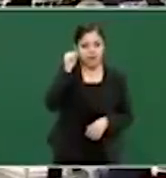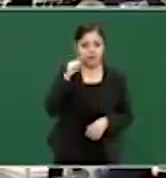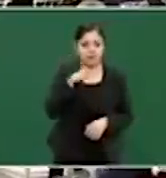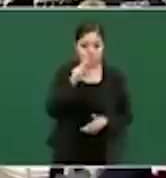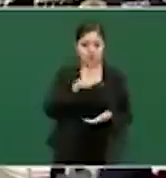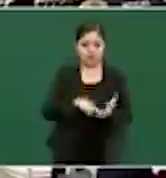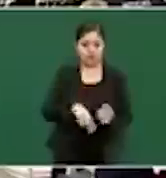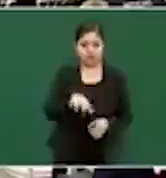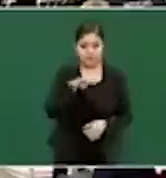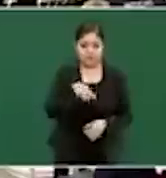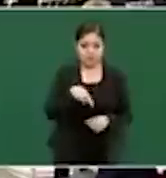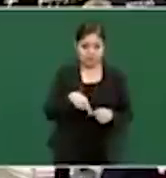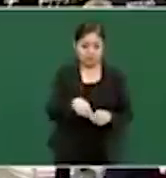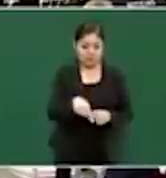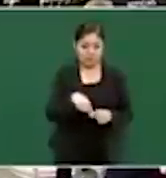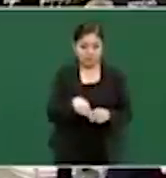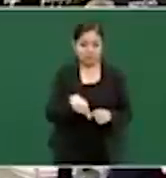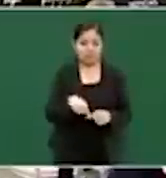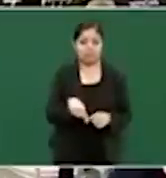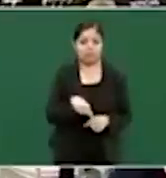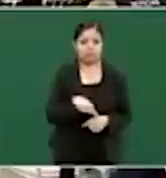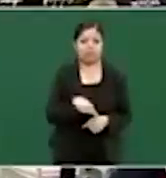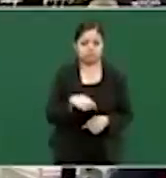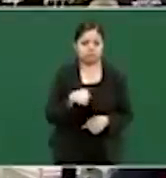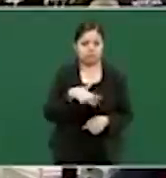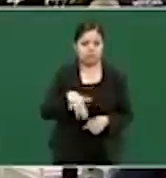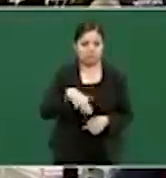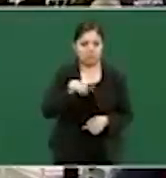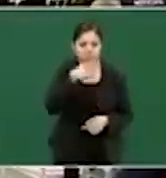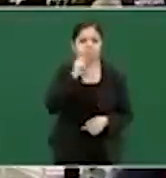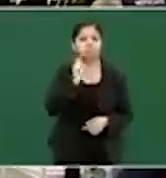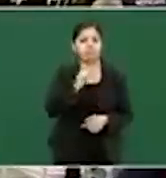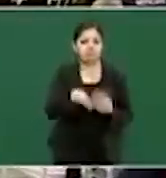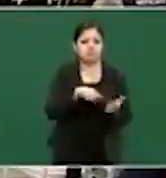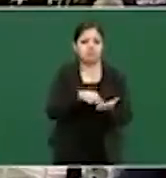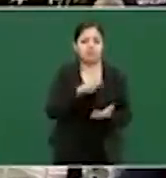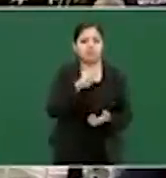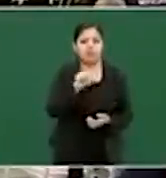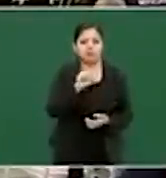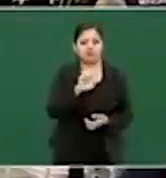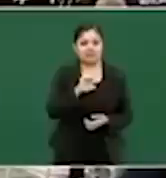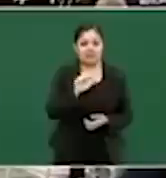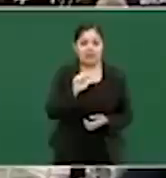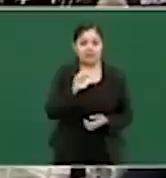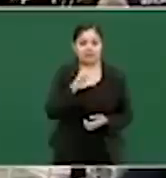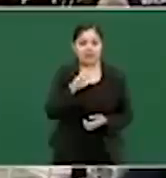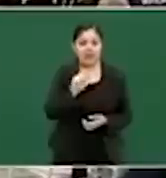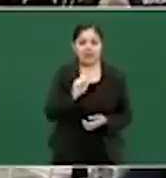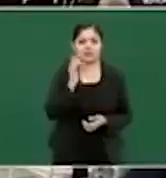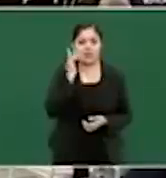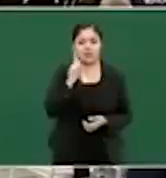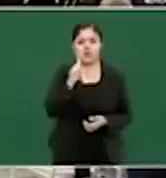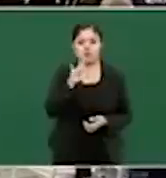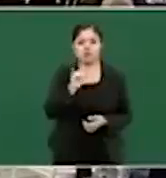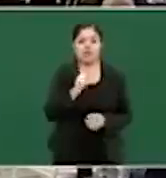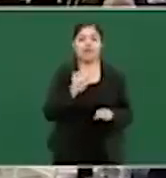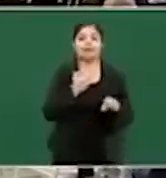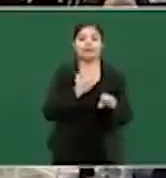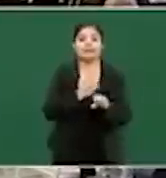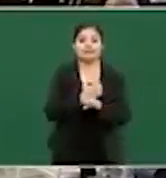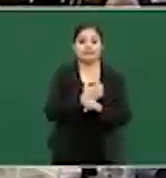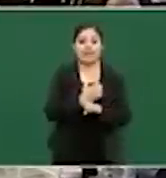de este año. Va a ser aquí, como ya mencioné, en la base aérea de Santa Lucía, en el Estado de